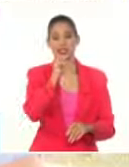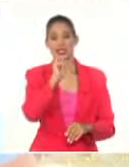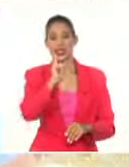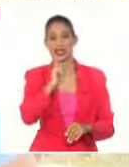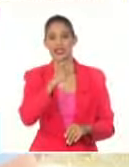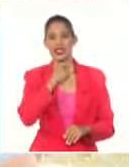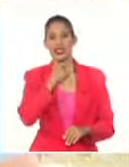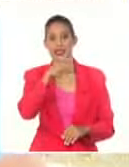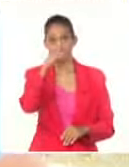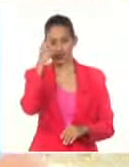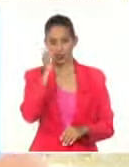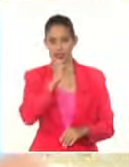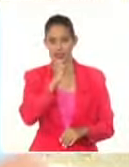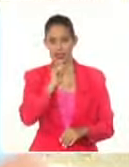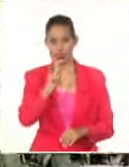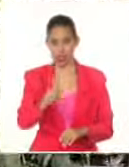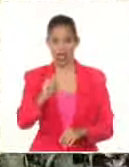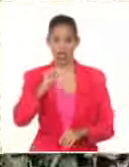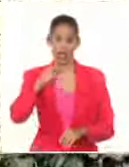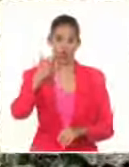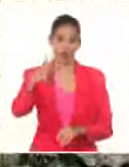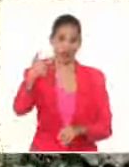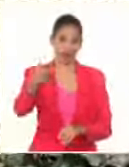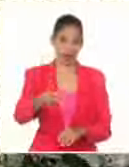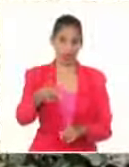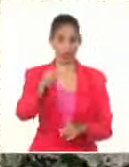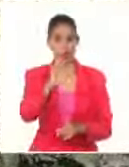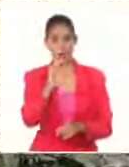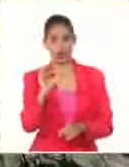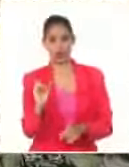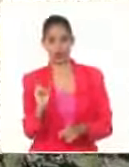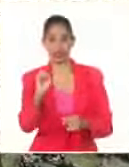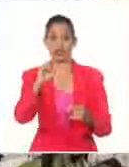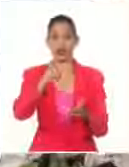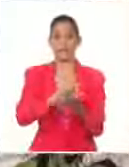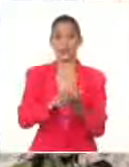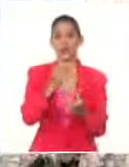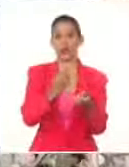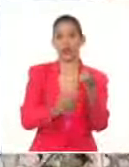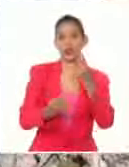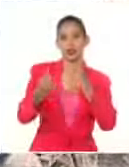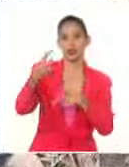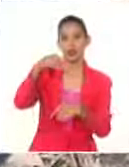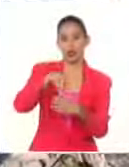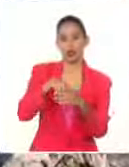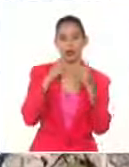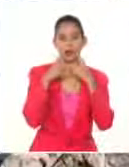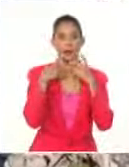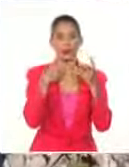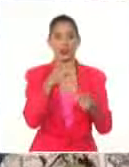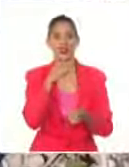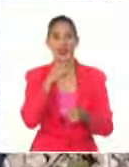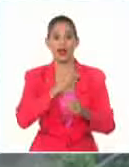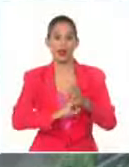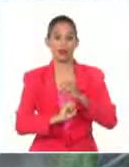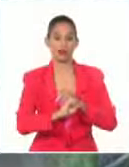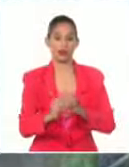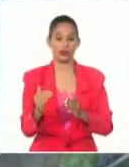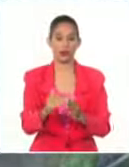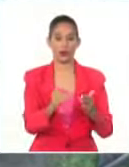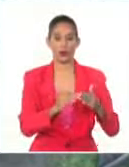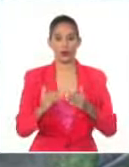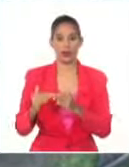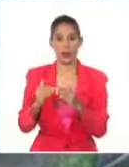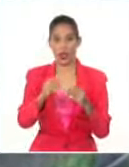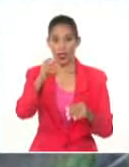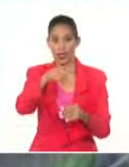diario. Anualmente sería alrededor de los 80.000 litros. El abasto de agua beneficiará a más de 12.000 personas que viven en comunidades aledañas a